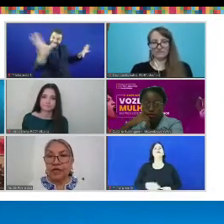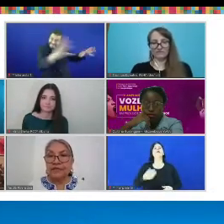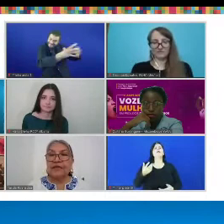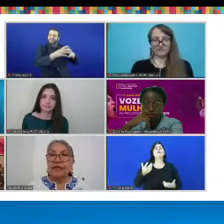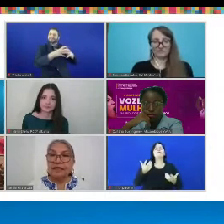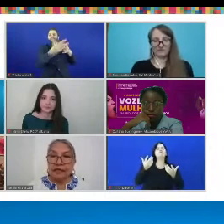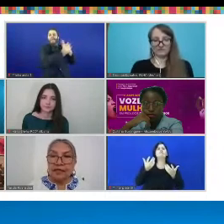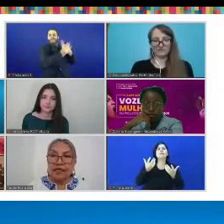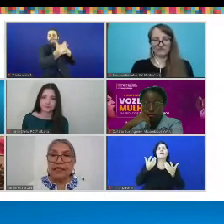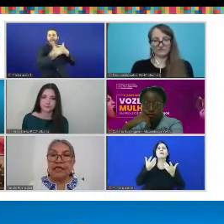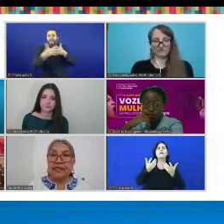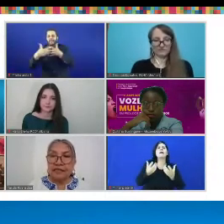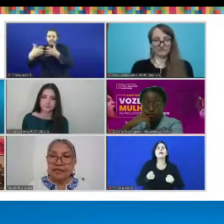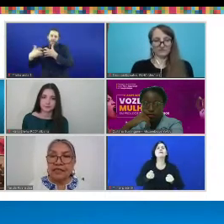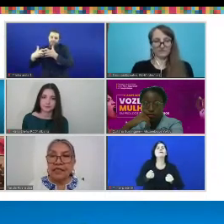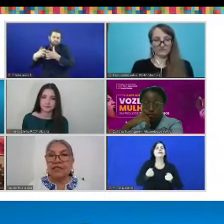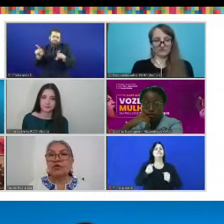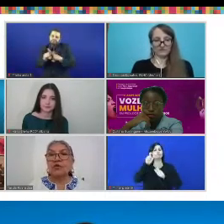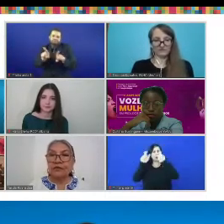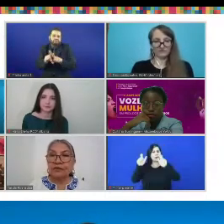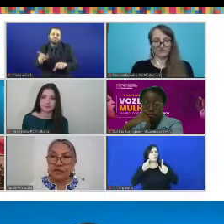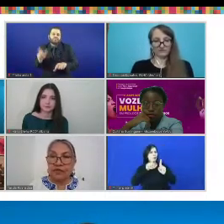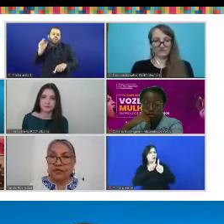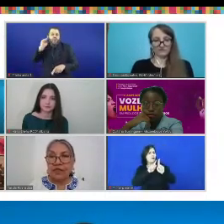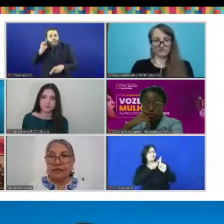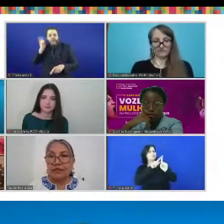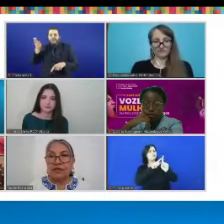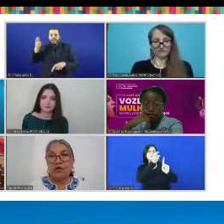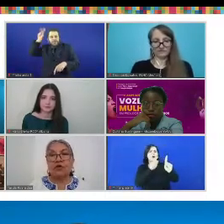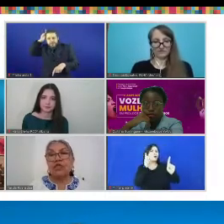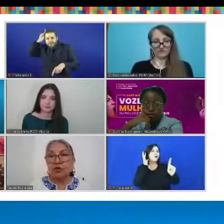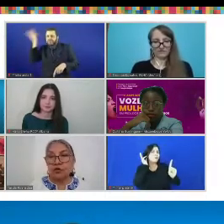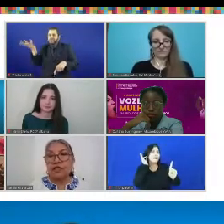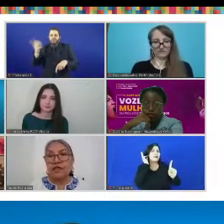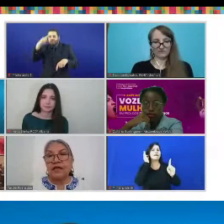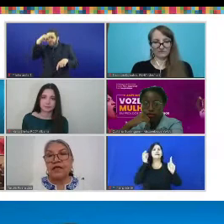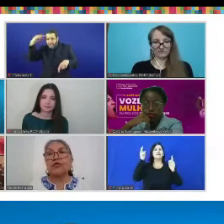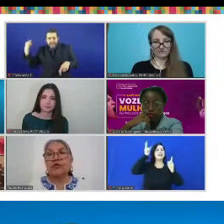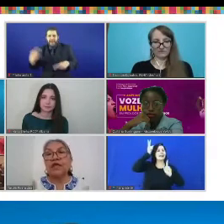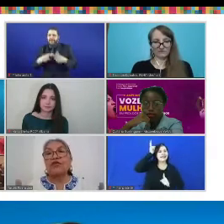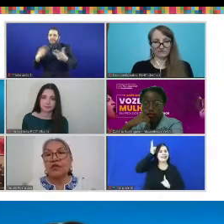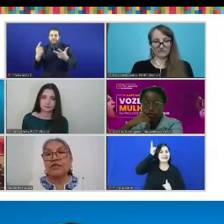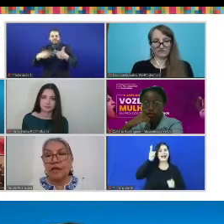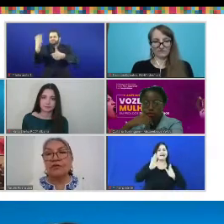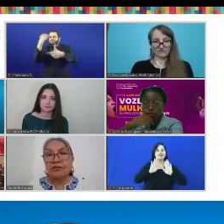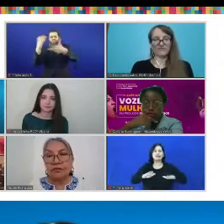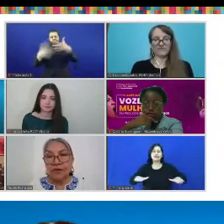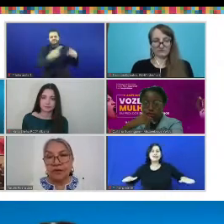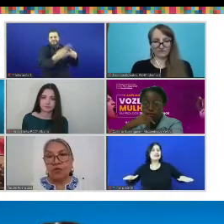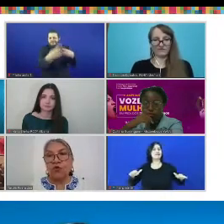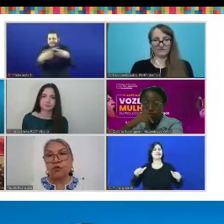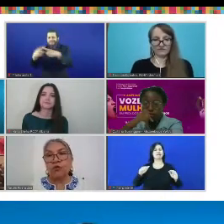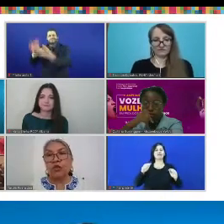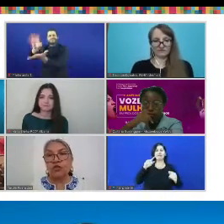mujeres, indígenas, niñas o afrodescendientes, o los sectores que todavía no están